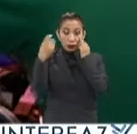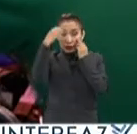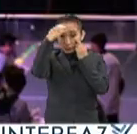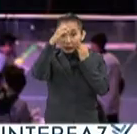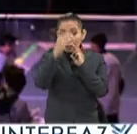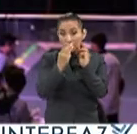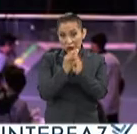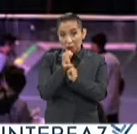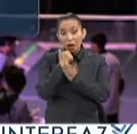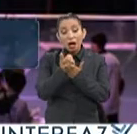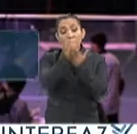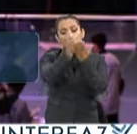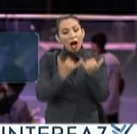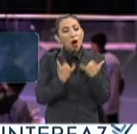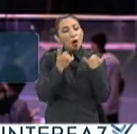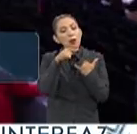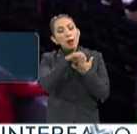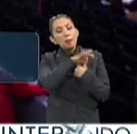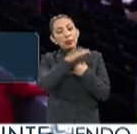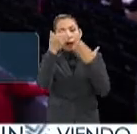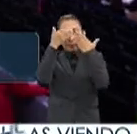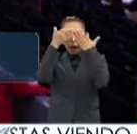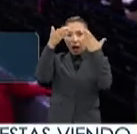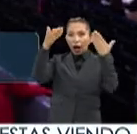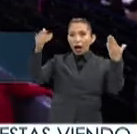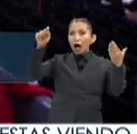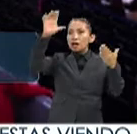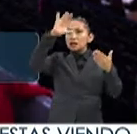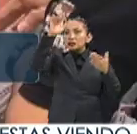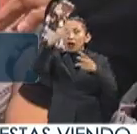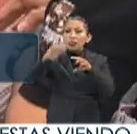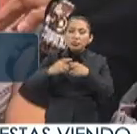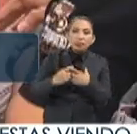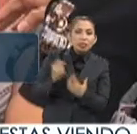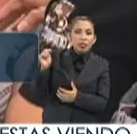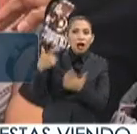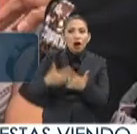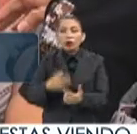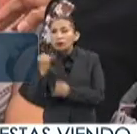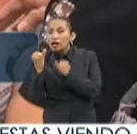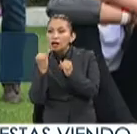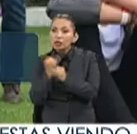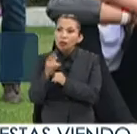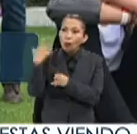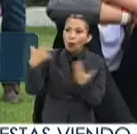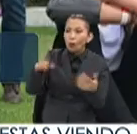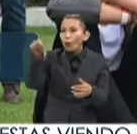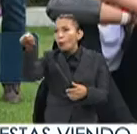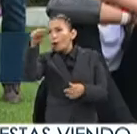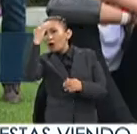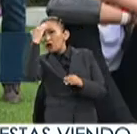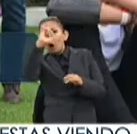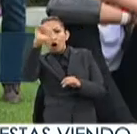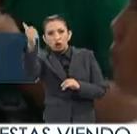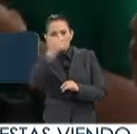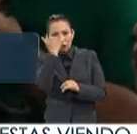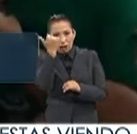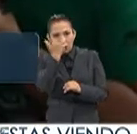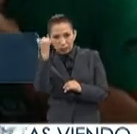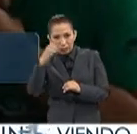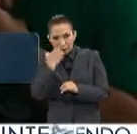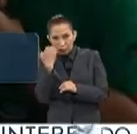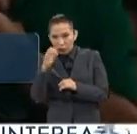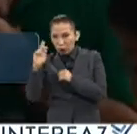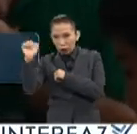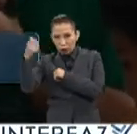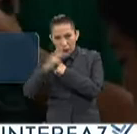el mundial también ayudó a que los jóvenes pudieran ampliar su visión sobre la ciencia y la tecnología a nivel internacional, conocieran estudiantes de otros países